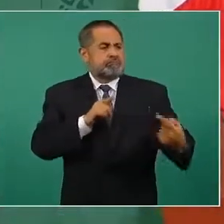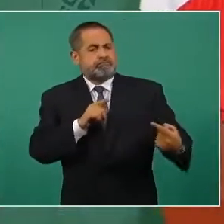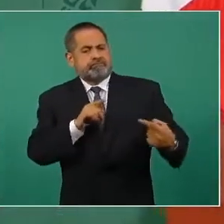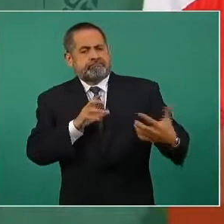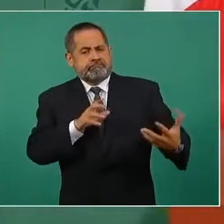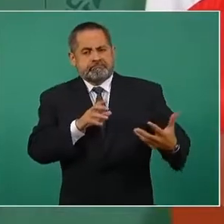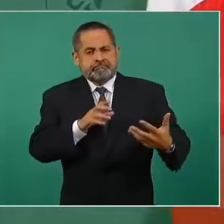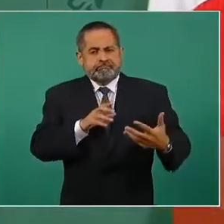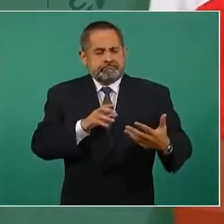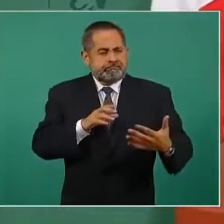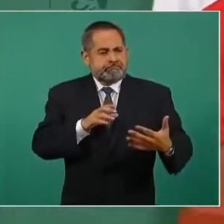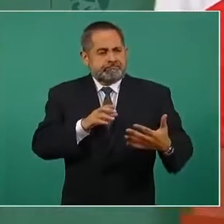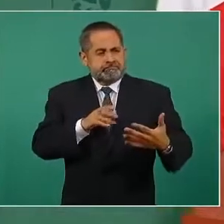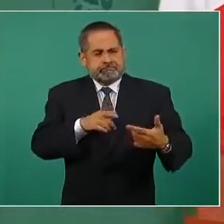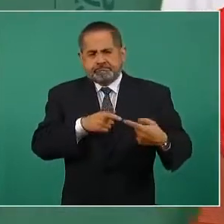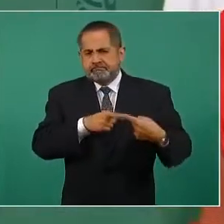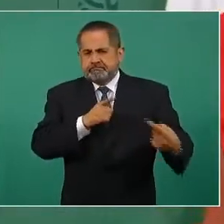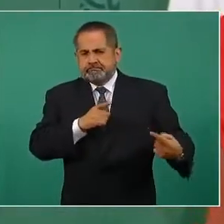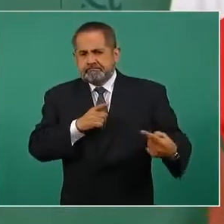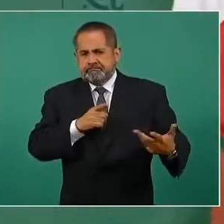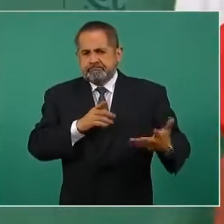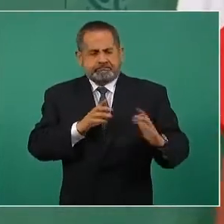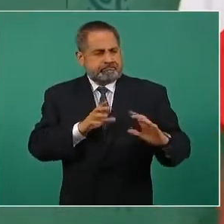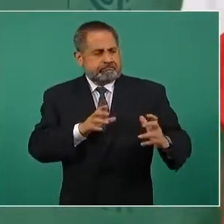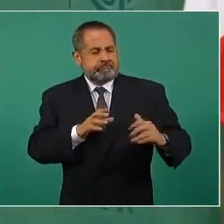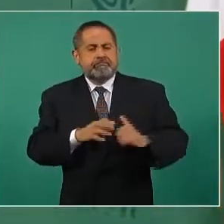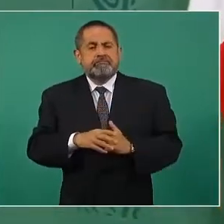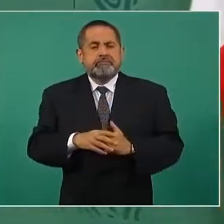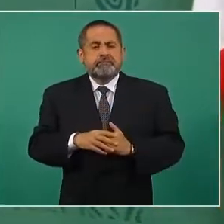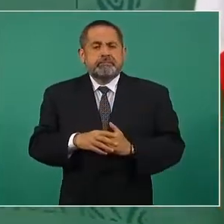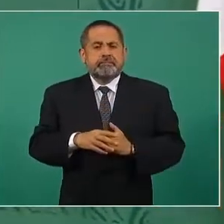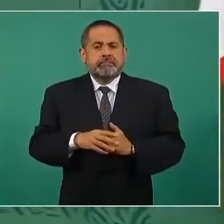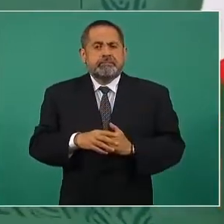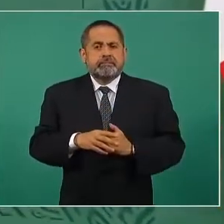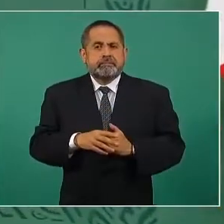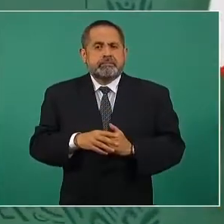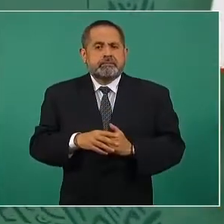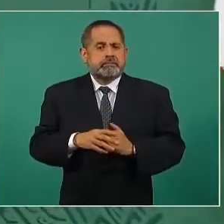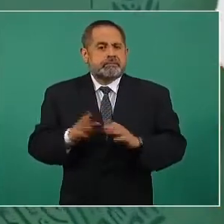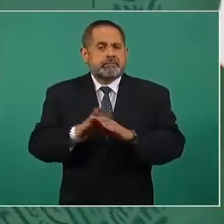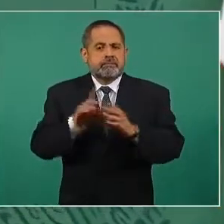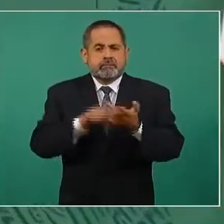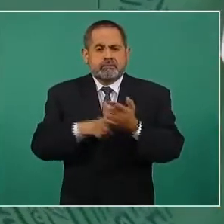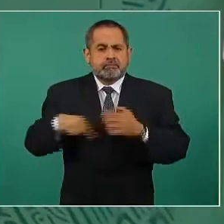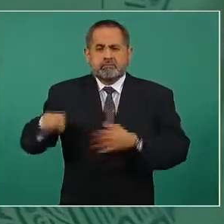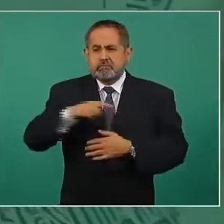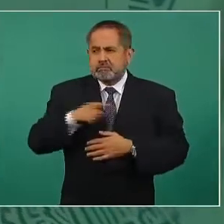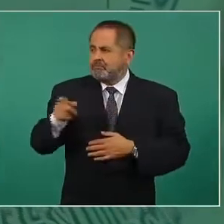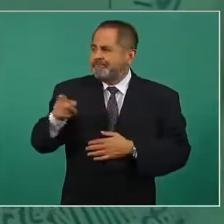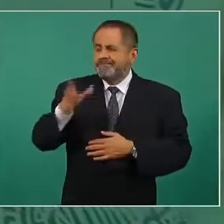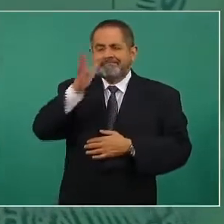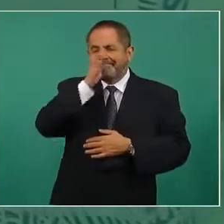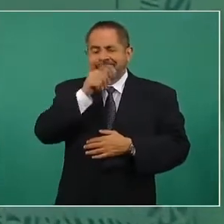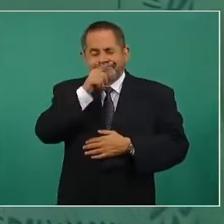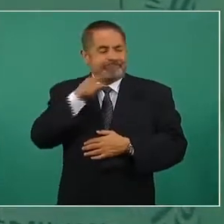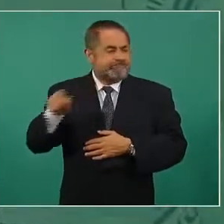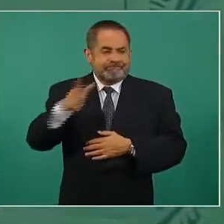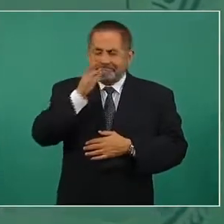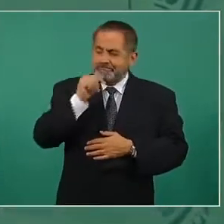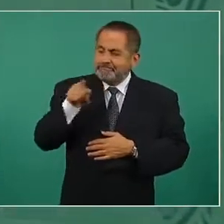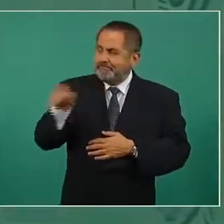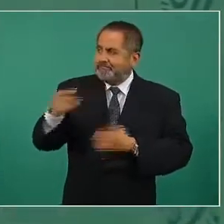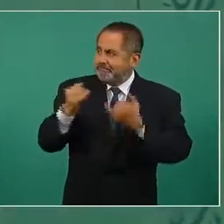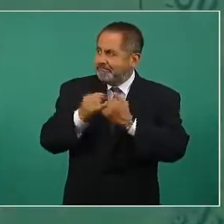opositores leales al régimen autoritario, de que no se iba a poder,